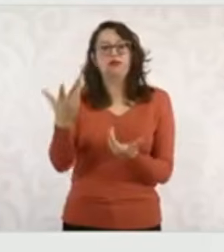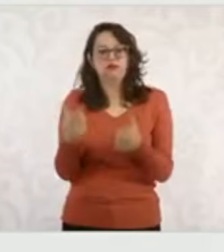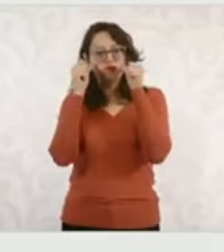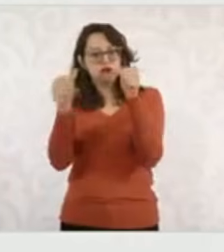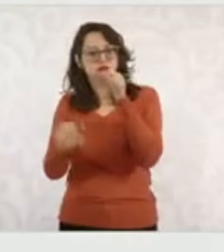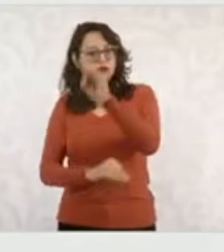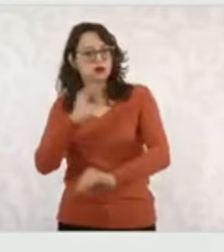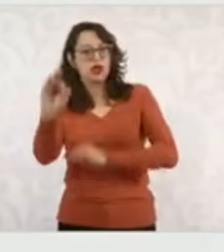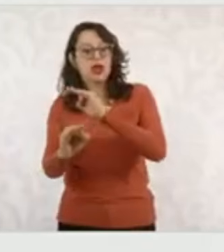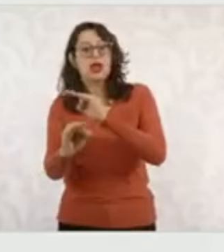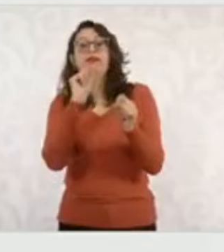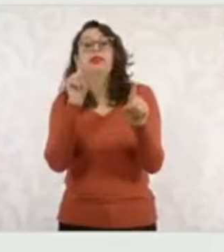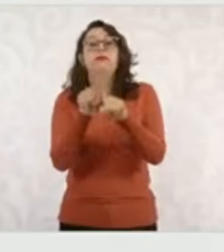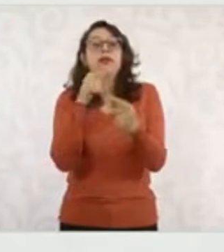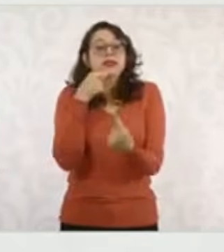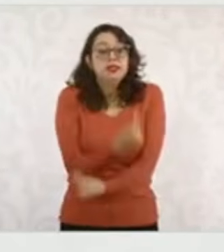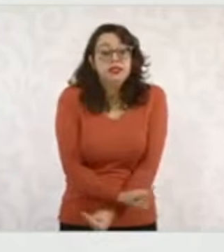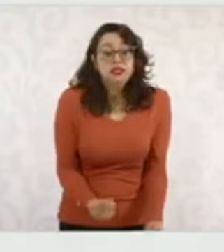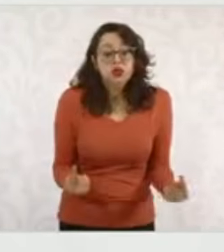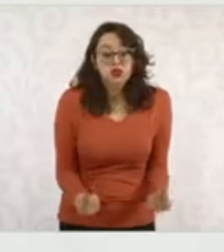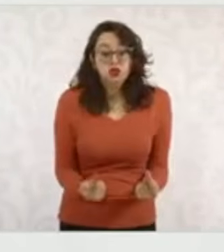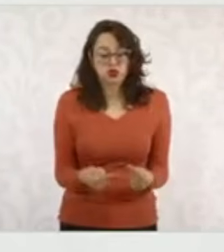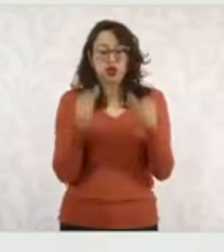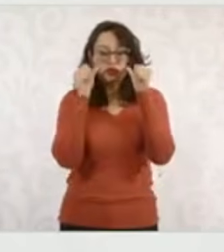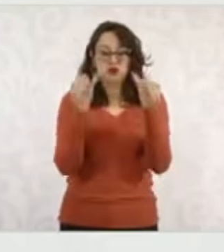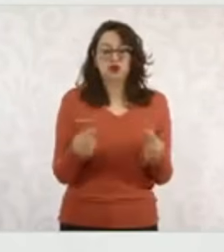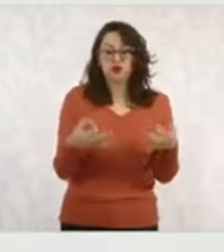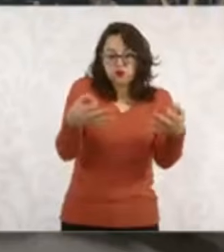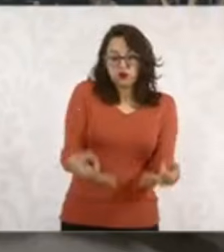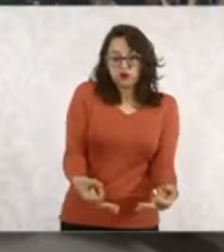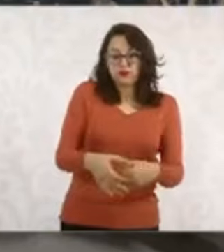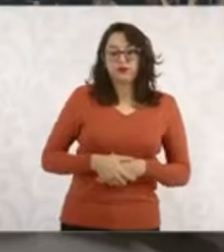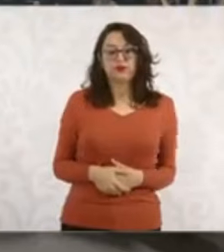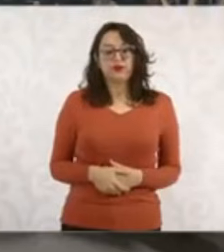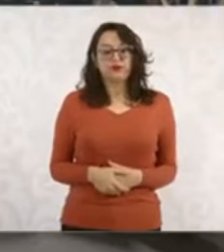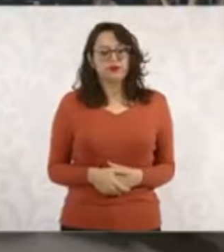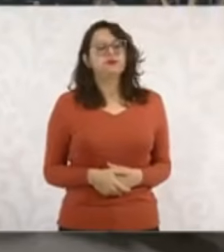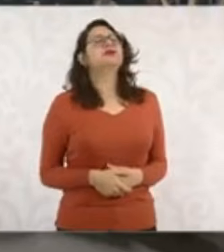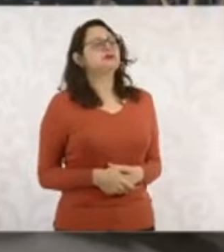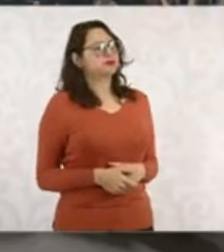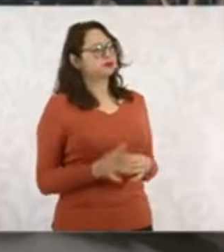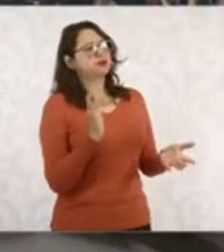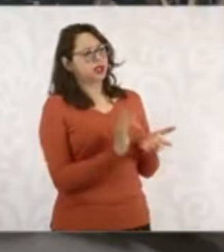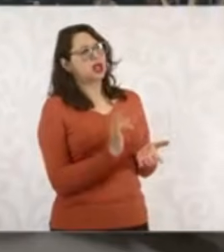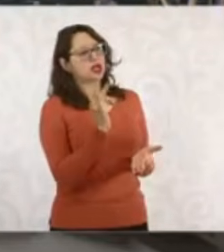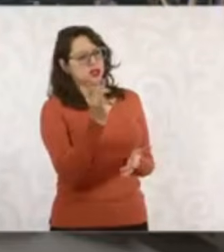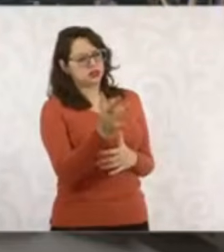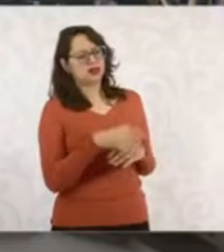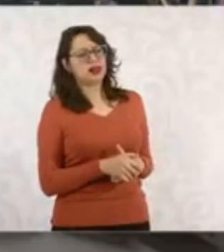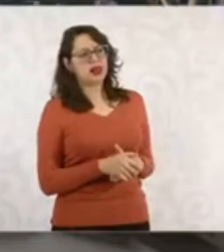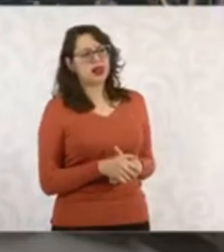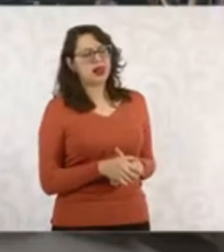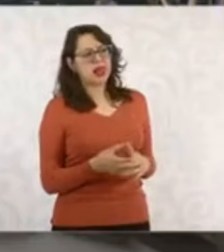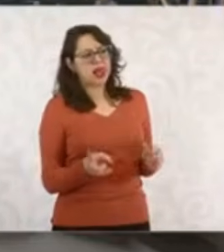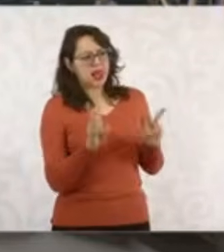y también a los niños la atención médica necesaria. Sí, gracias. Si me permite, Presidenta, sobre el tema del